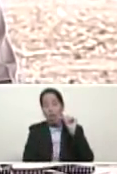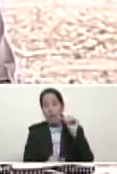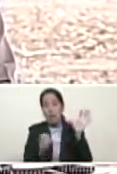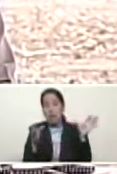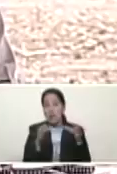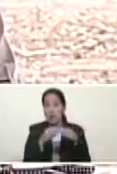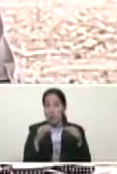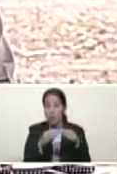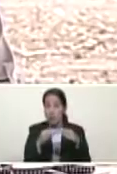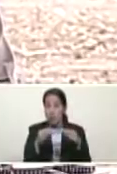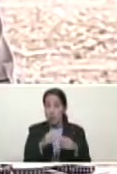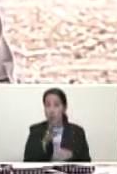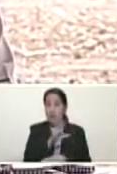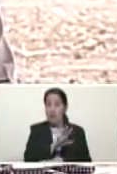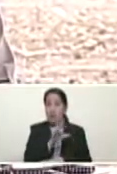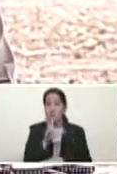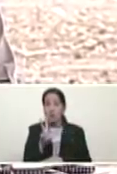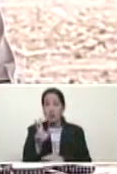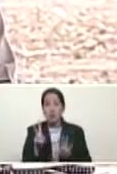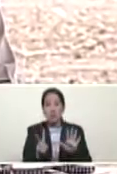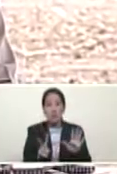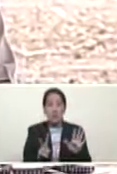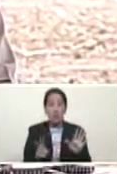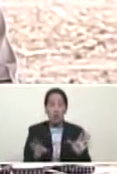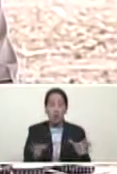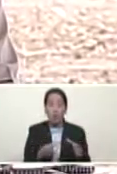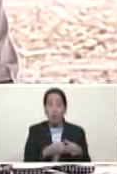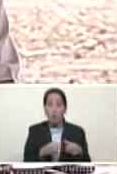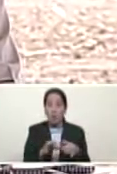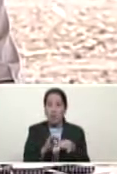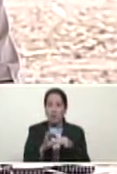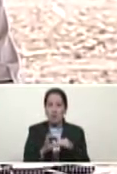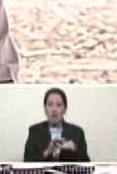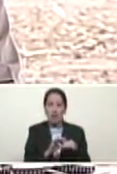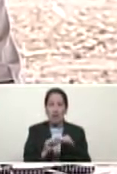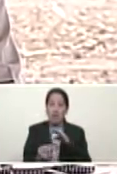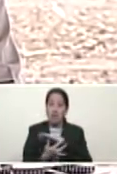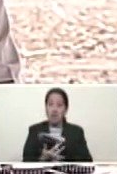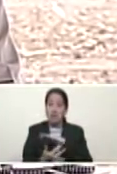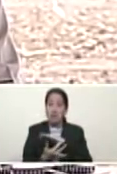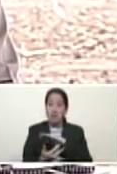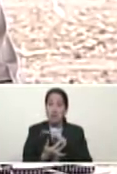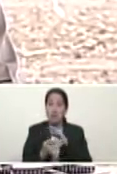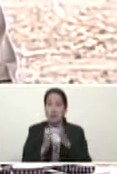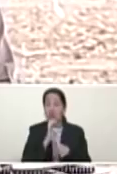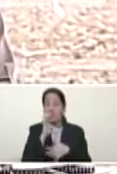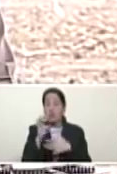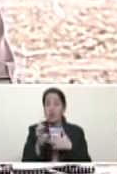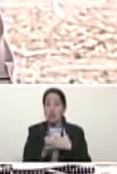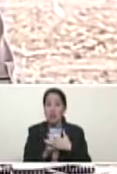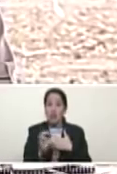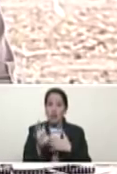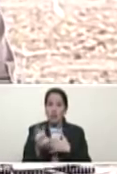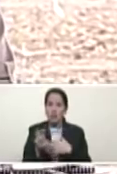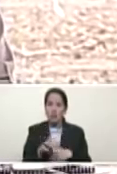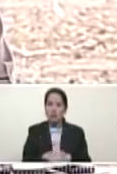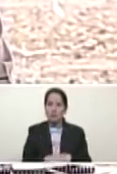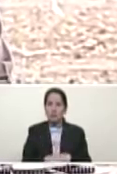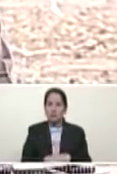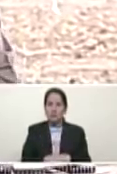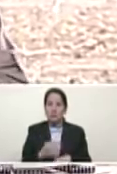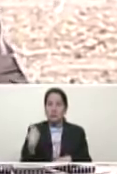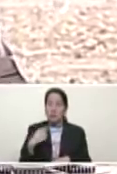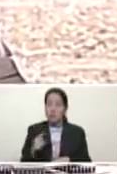de las 537 unidades militares tácticas y estratégicas del país. Con los que tienen los hierros, pues.